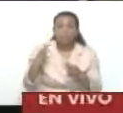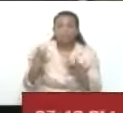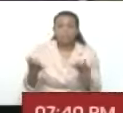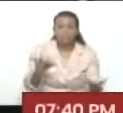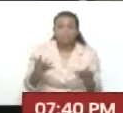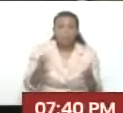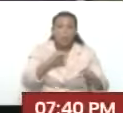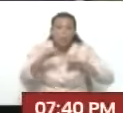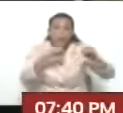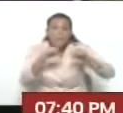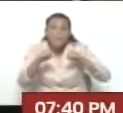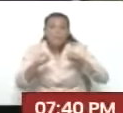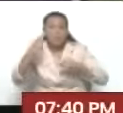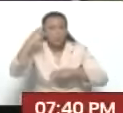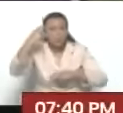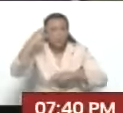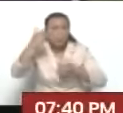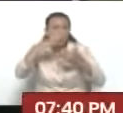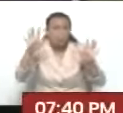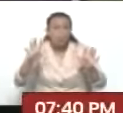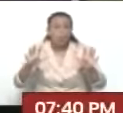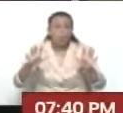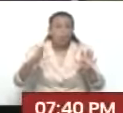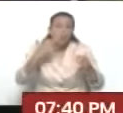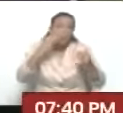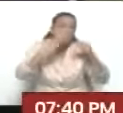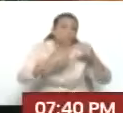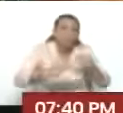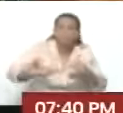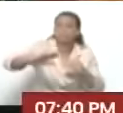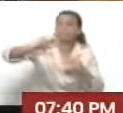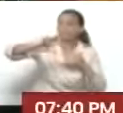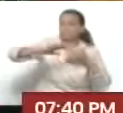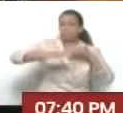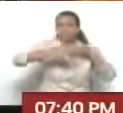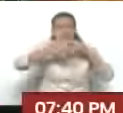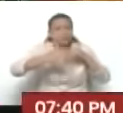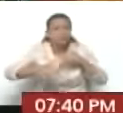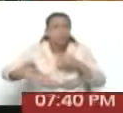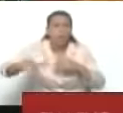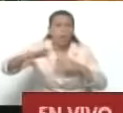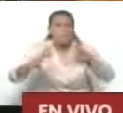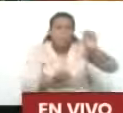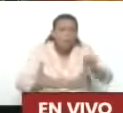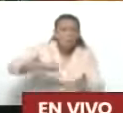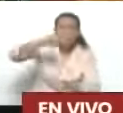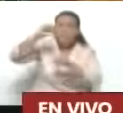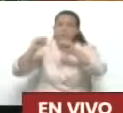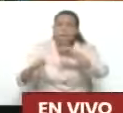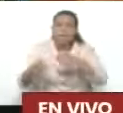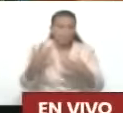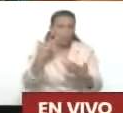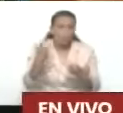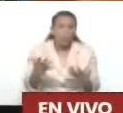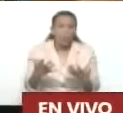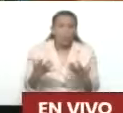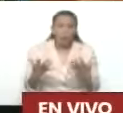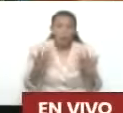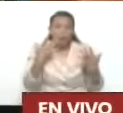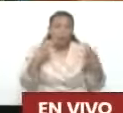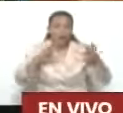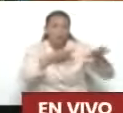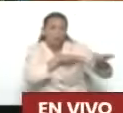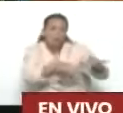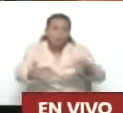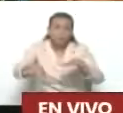Los movimientos les ocurre a menudo como las olas en el mar, que si no hay olas, pero que si no hay viento no hay olas. Correcto. Cuando el viento cesa,